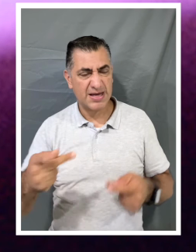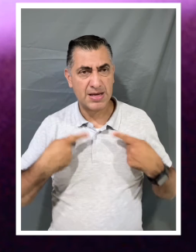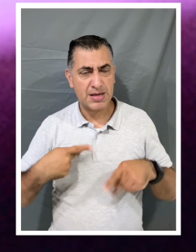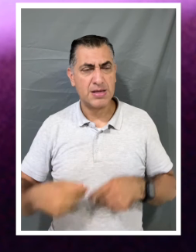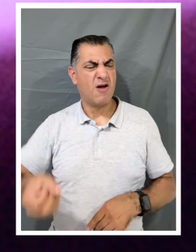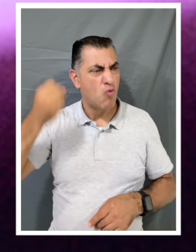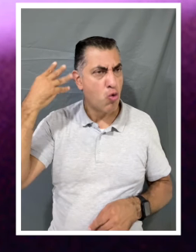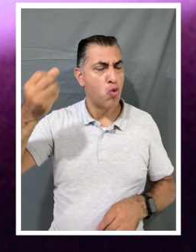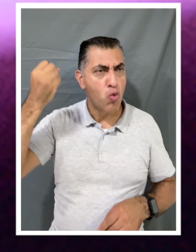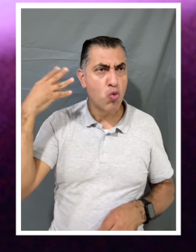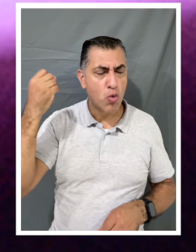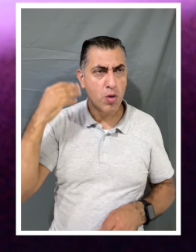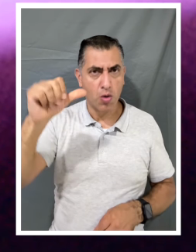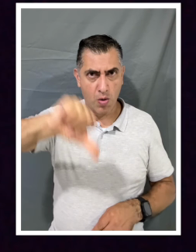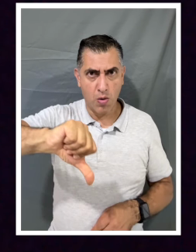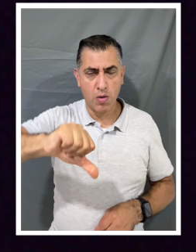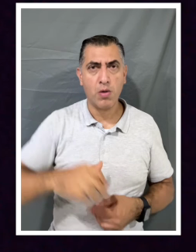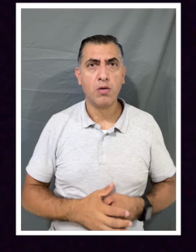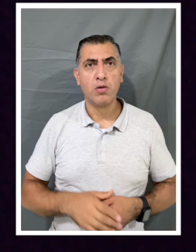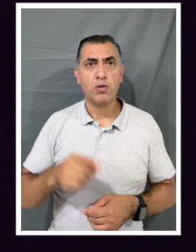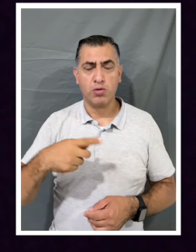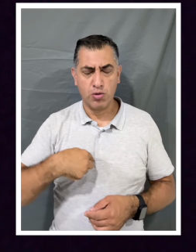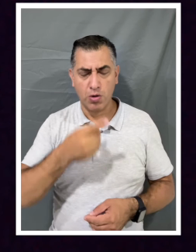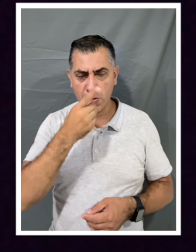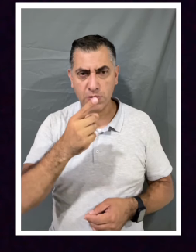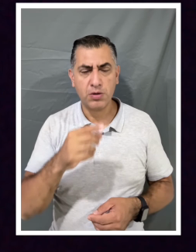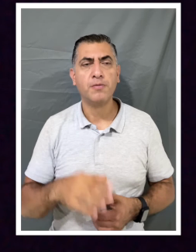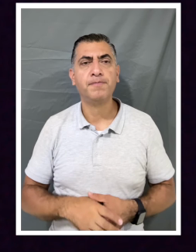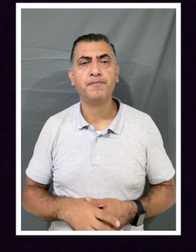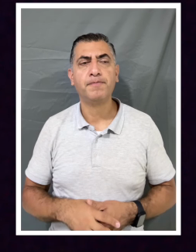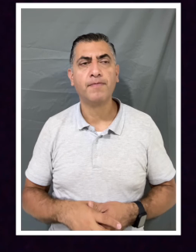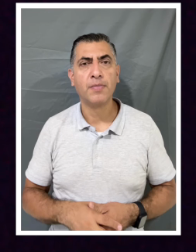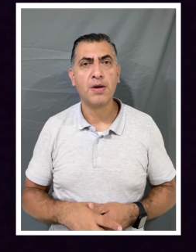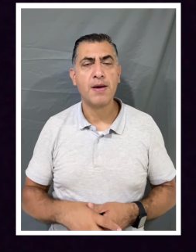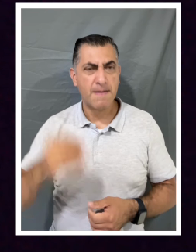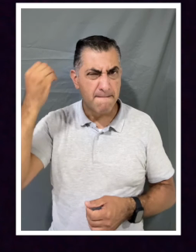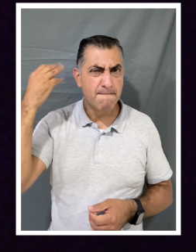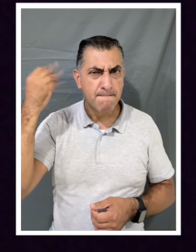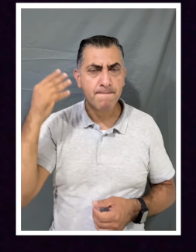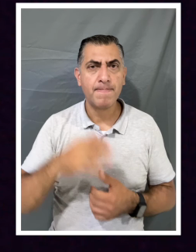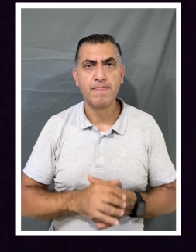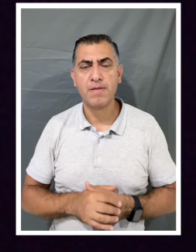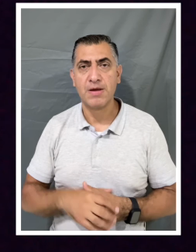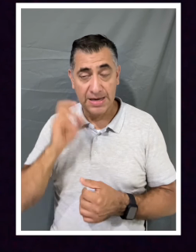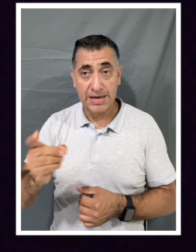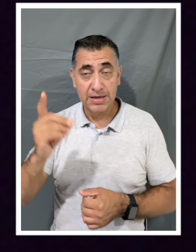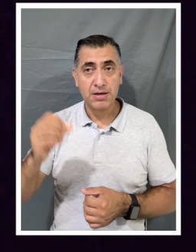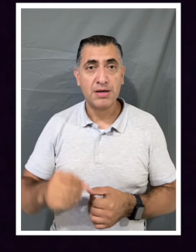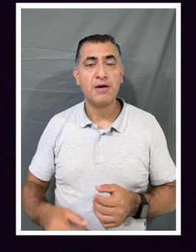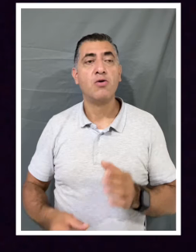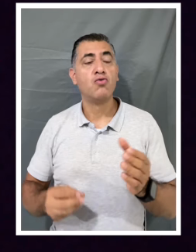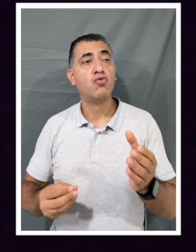los predicadores actuales si yo te pudiera resumir este don es don de predicación no este don